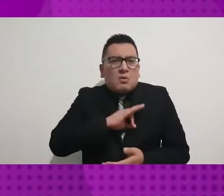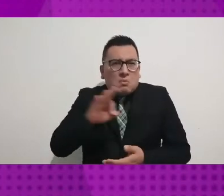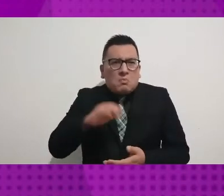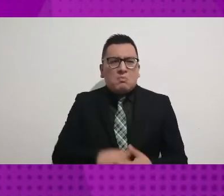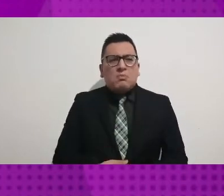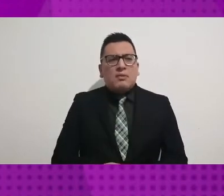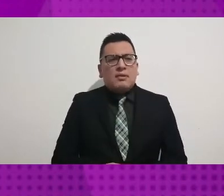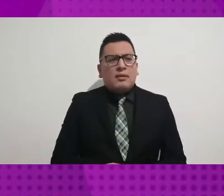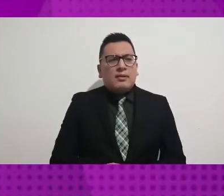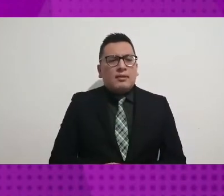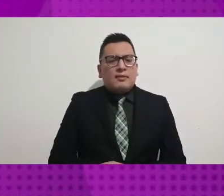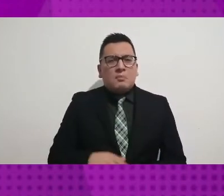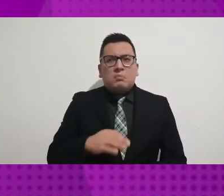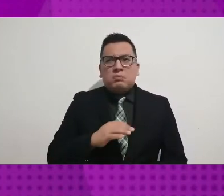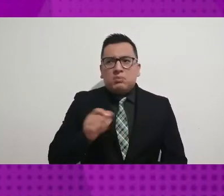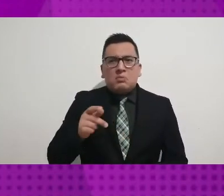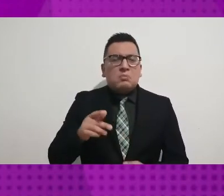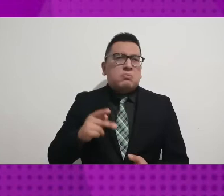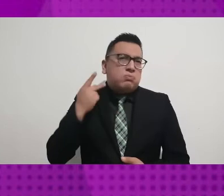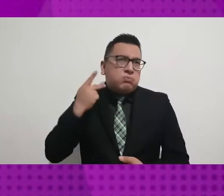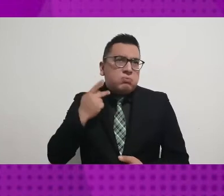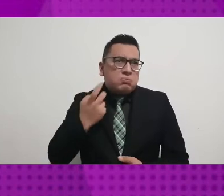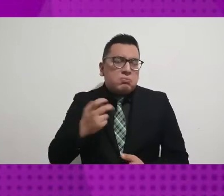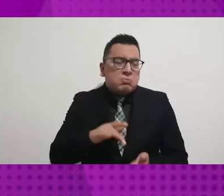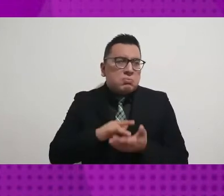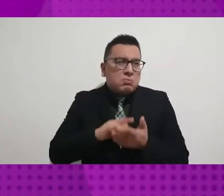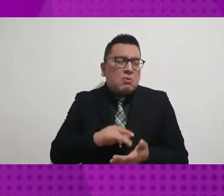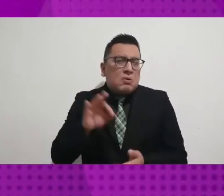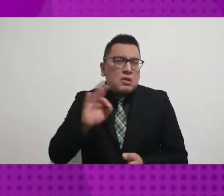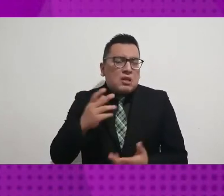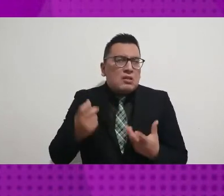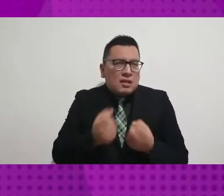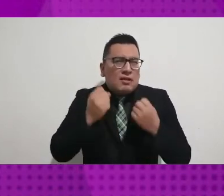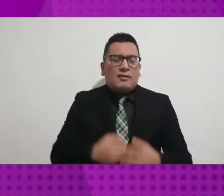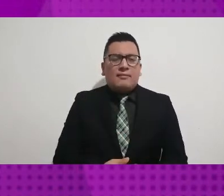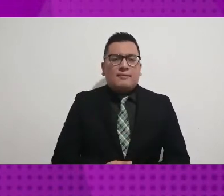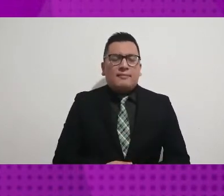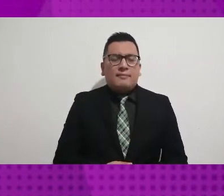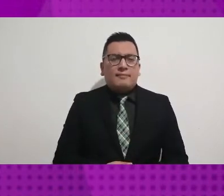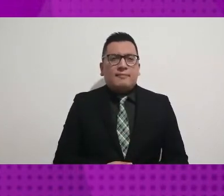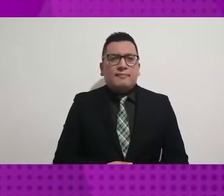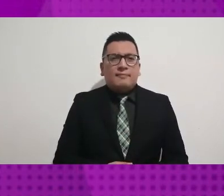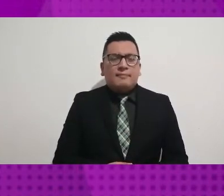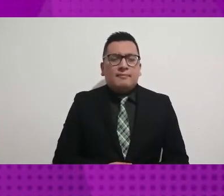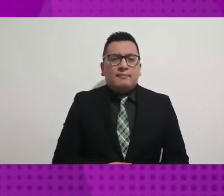son viables, que pueden ser rentables políticamente, me refiero a que pueden ganar